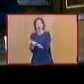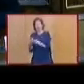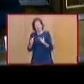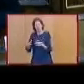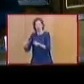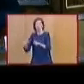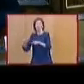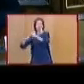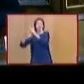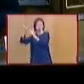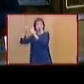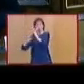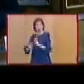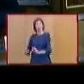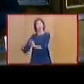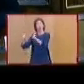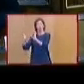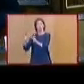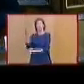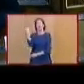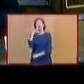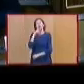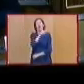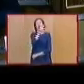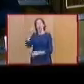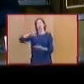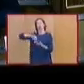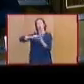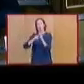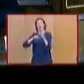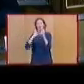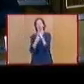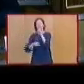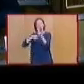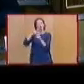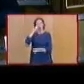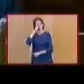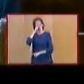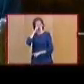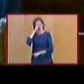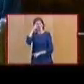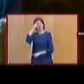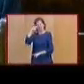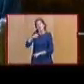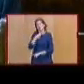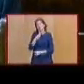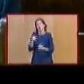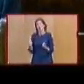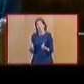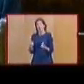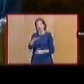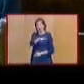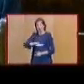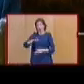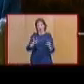construcción. Usted anunció ayer un plan integral de turismo y queremos saber si este tipo de renovación de zonas turísticas podría encajar